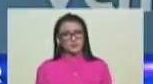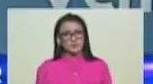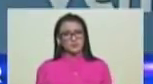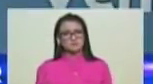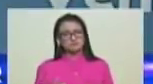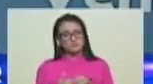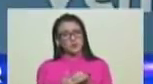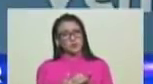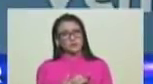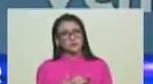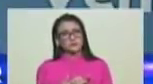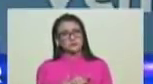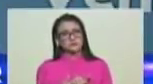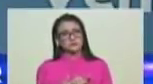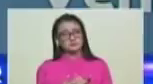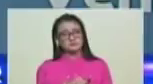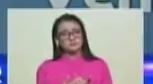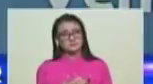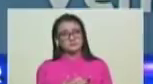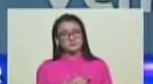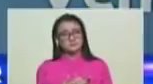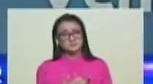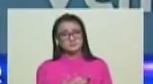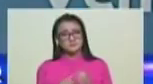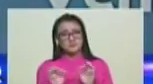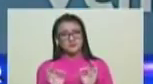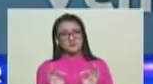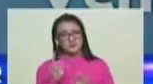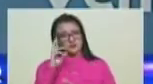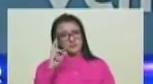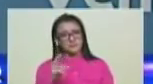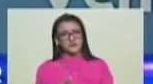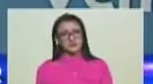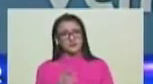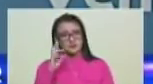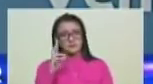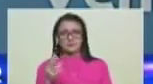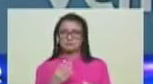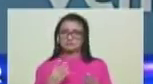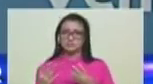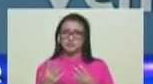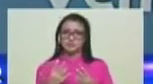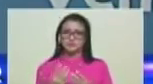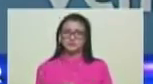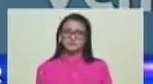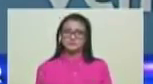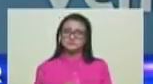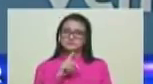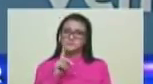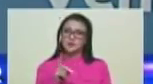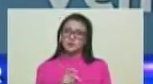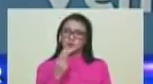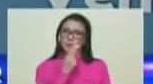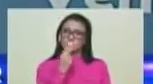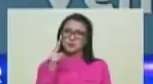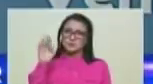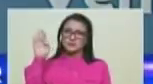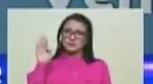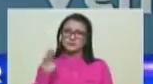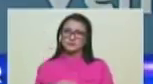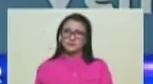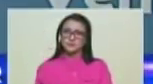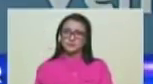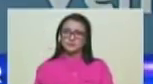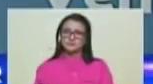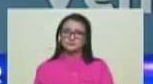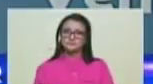beneficio mutuo. Y todo eso debe pasar por el tamiz del respeto, el respeto mutuo. Sobre la pregunta de la juramentación, bueno, aquí